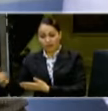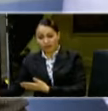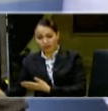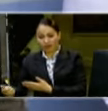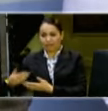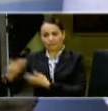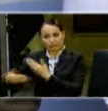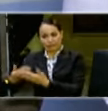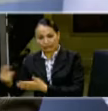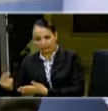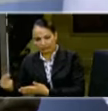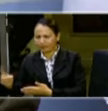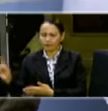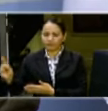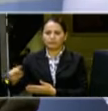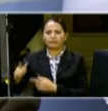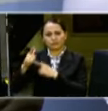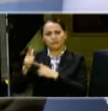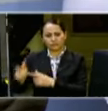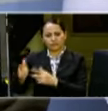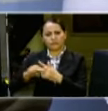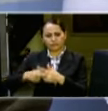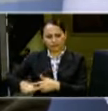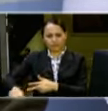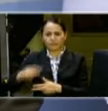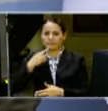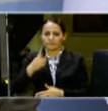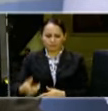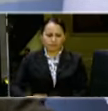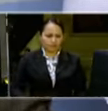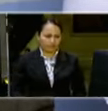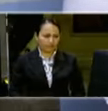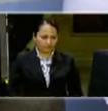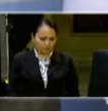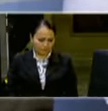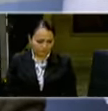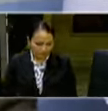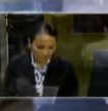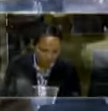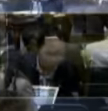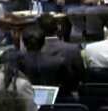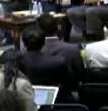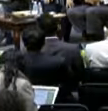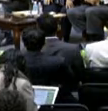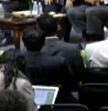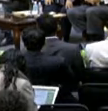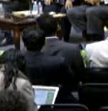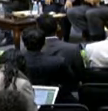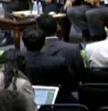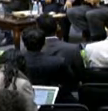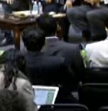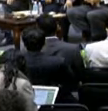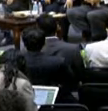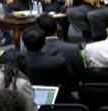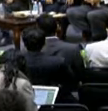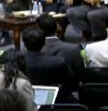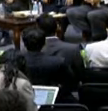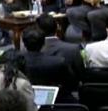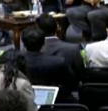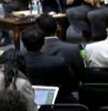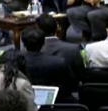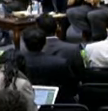introducción, le pediría a Rafael que inicie, por favor. Bien, pues con esta presentación ya se dieron cuenta que Juan Carlos Romero Hicks